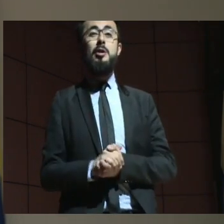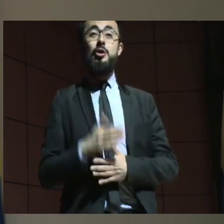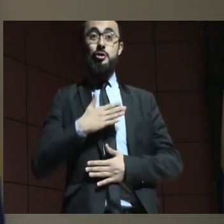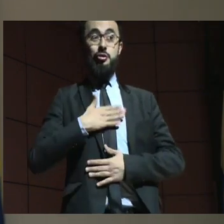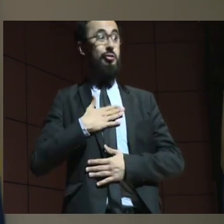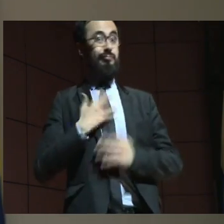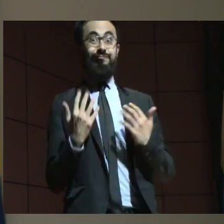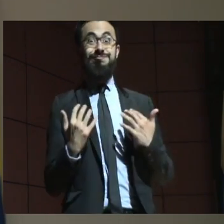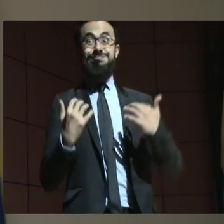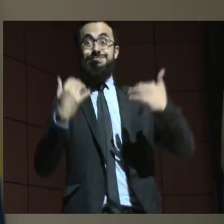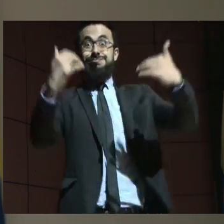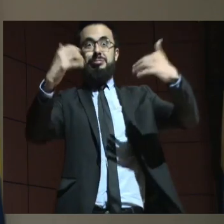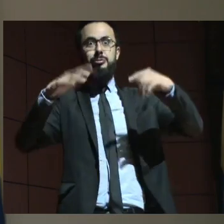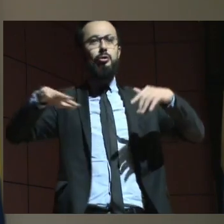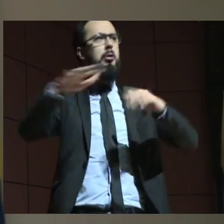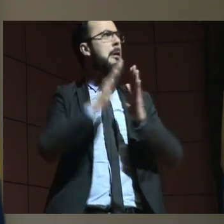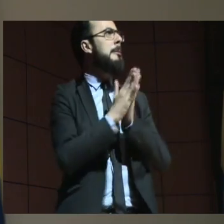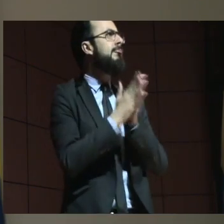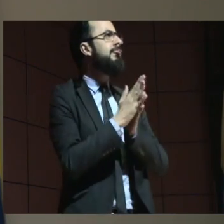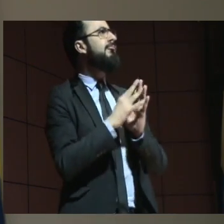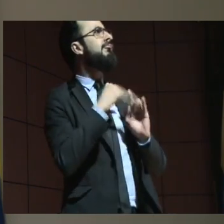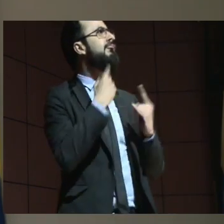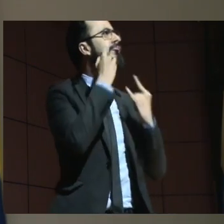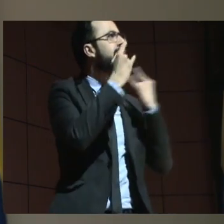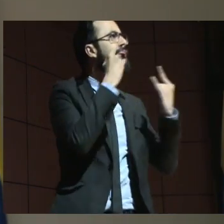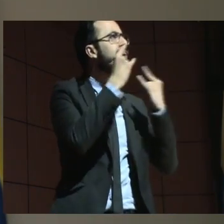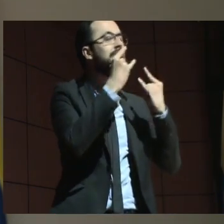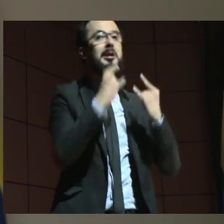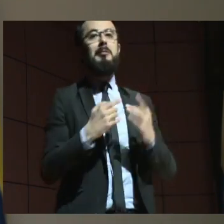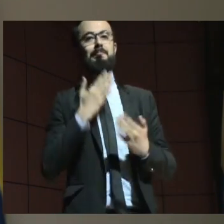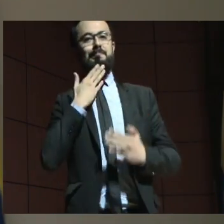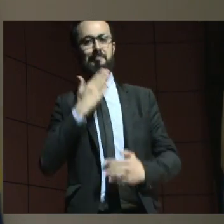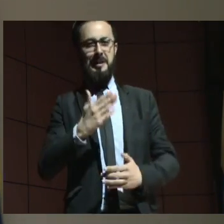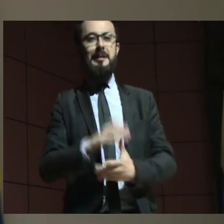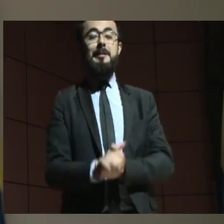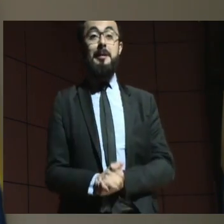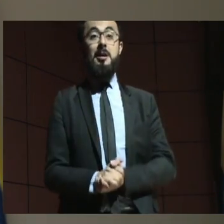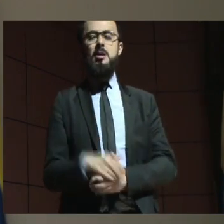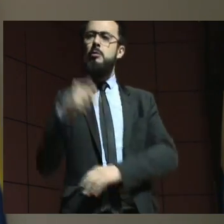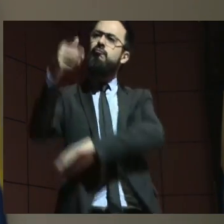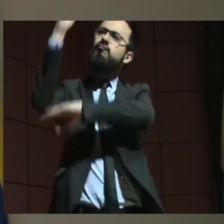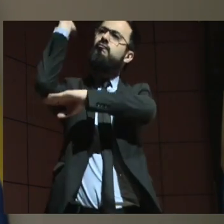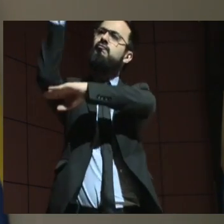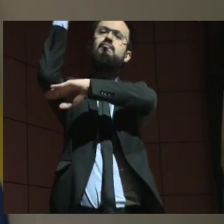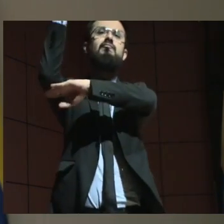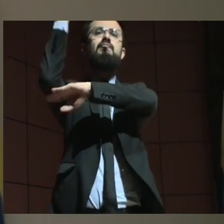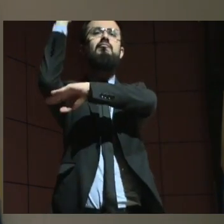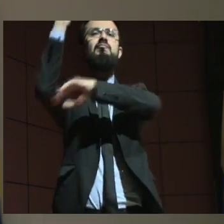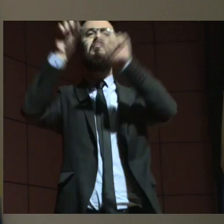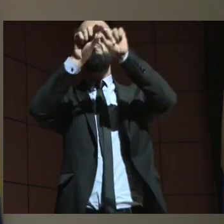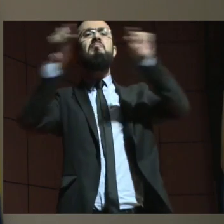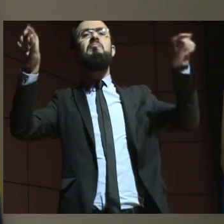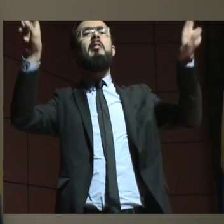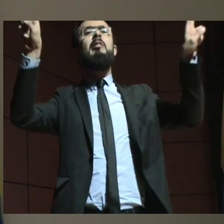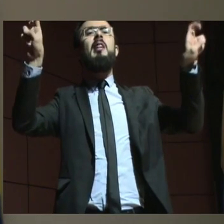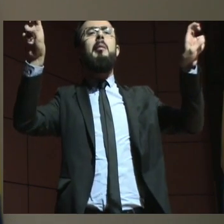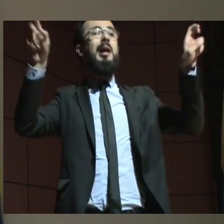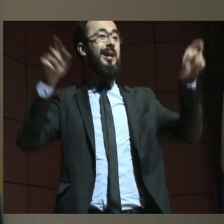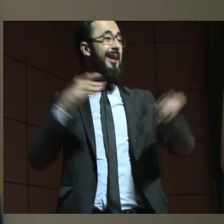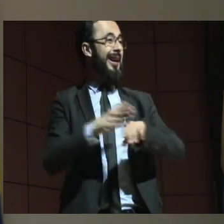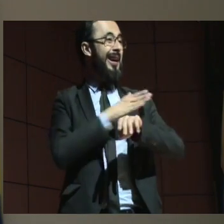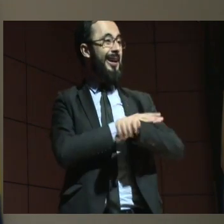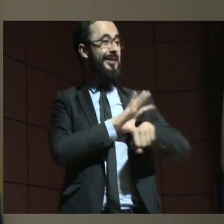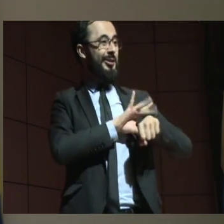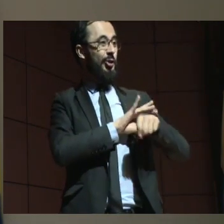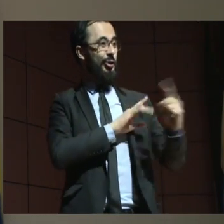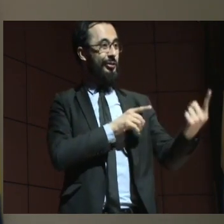su presencia y su interés en el tema. Mi ponencia, como lo anunciaba el doctor Isaza,